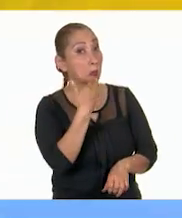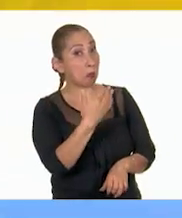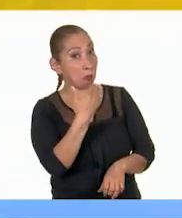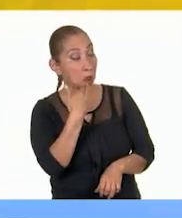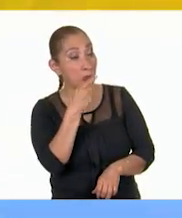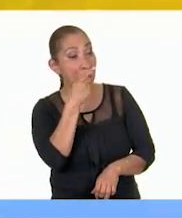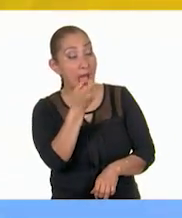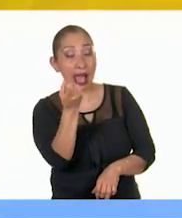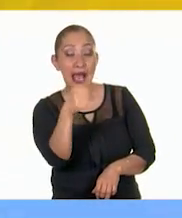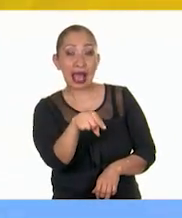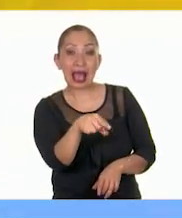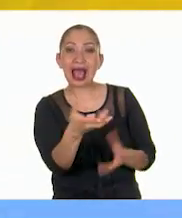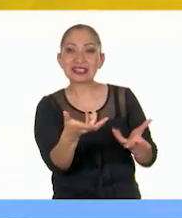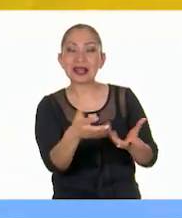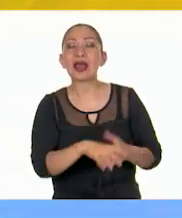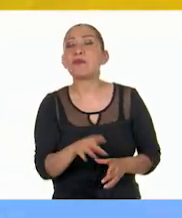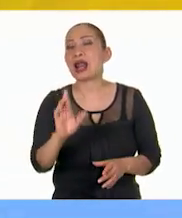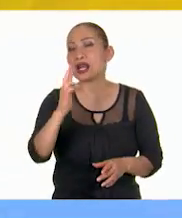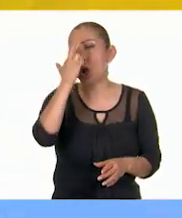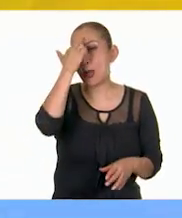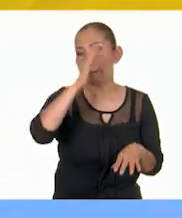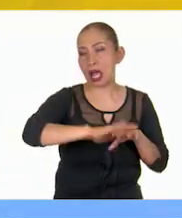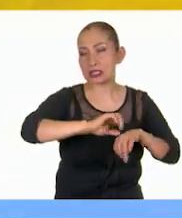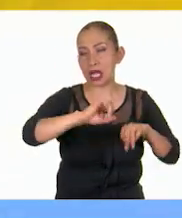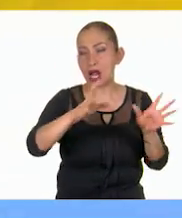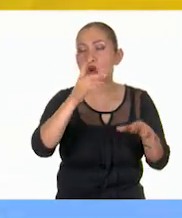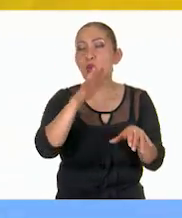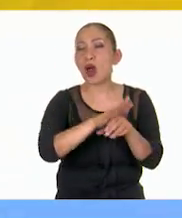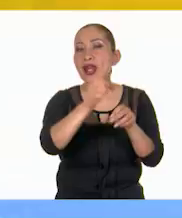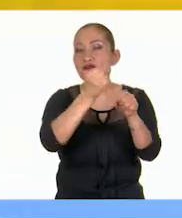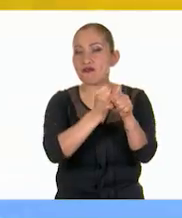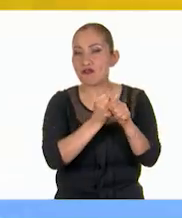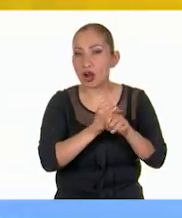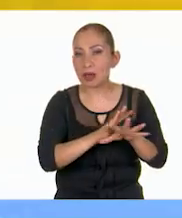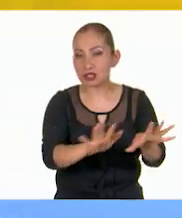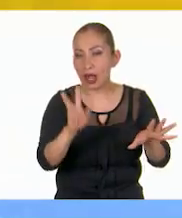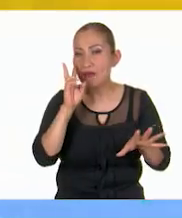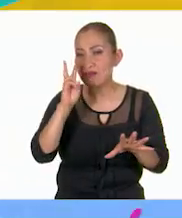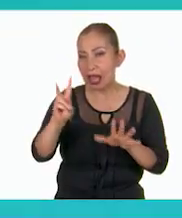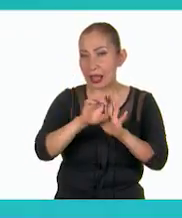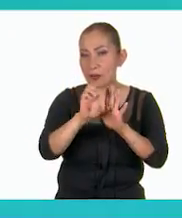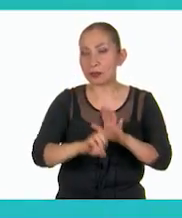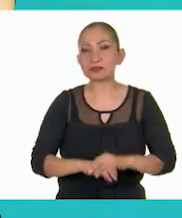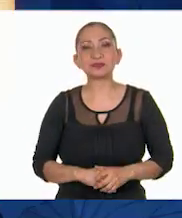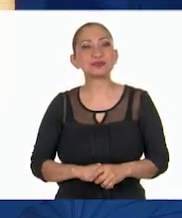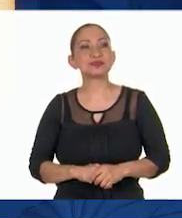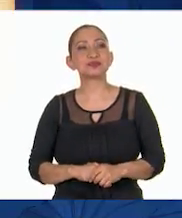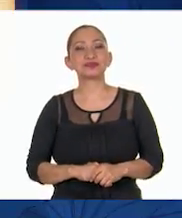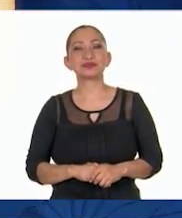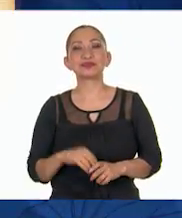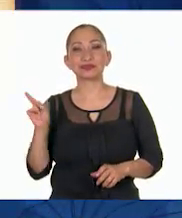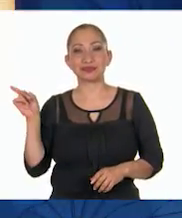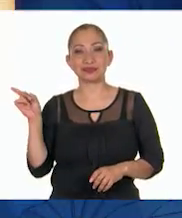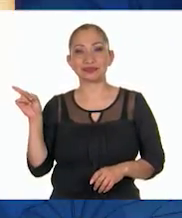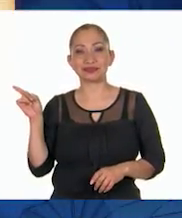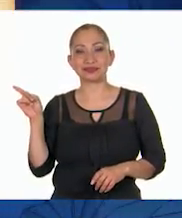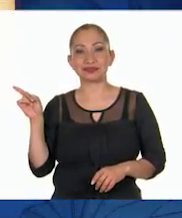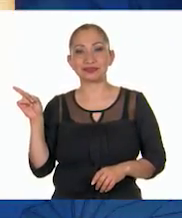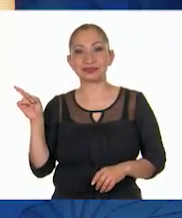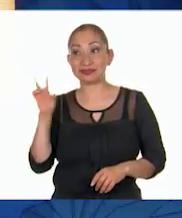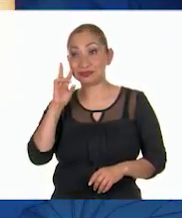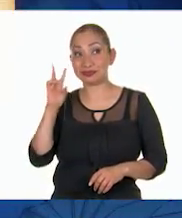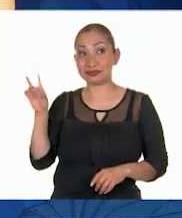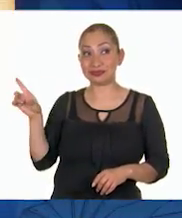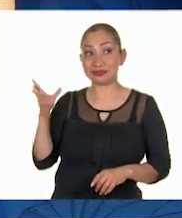bien, María. Para recordar con mayor precisión la información, vamos a ver unos ejemplos. Y ahí